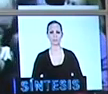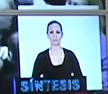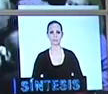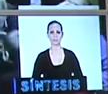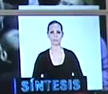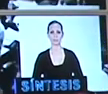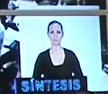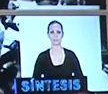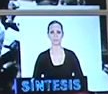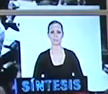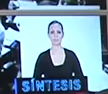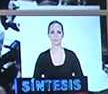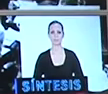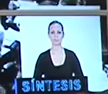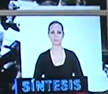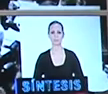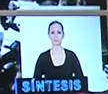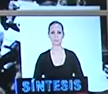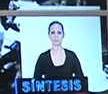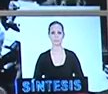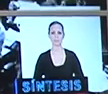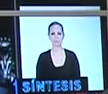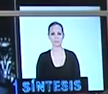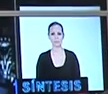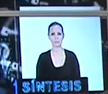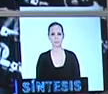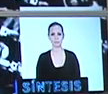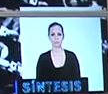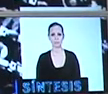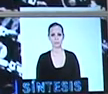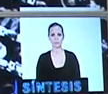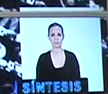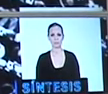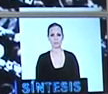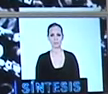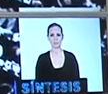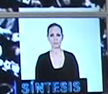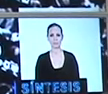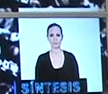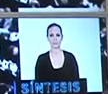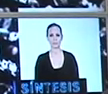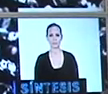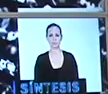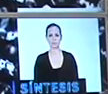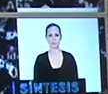órgano. Ya, salvo que en vida haya manifestado su oposición.